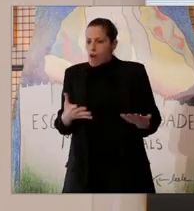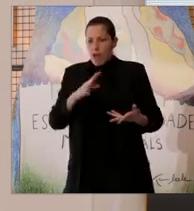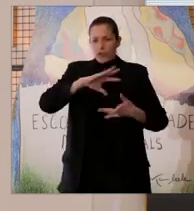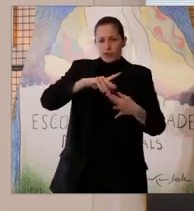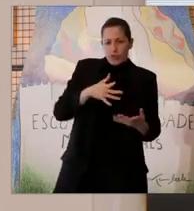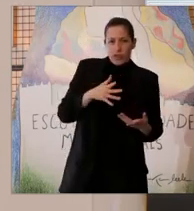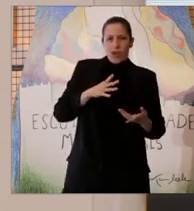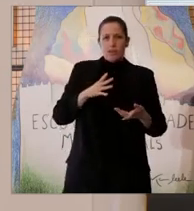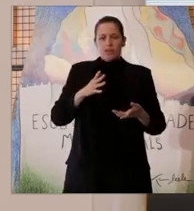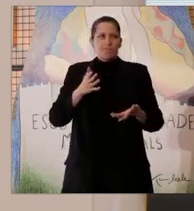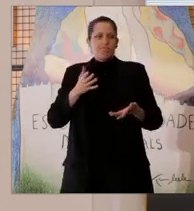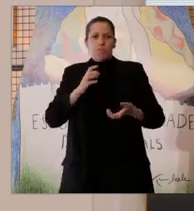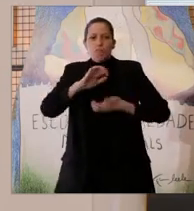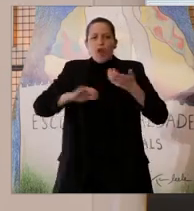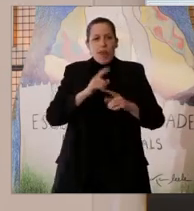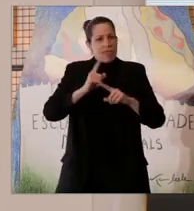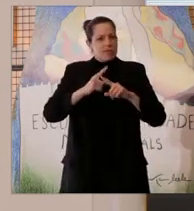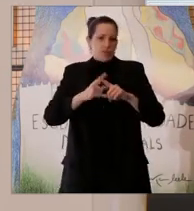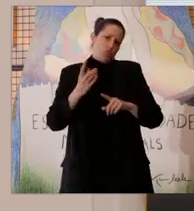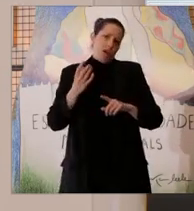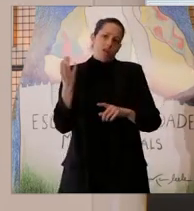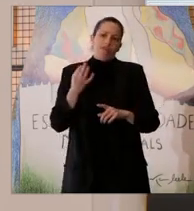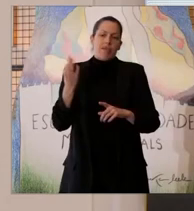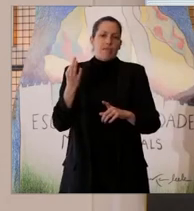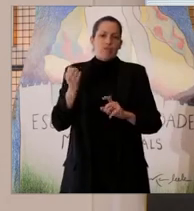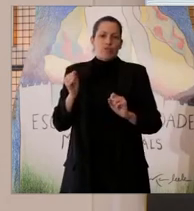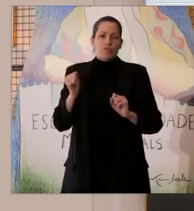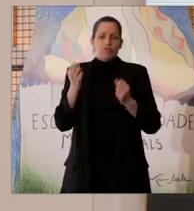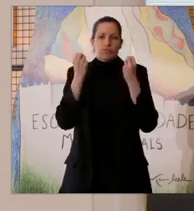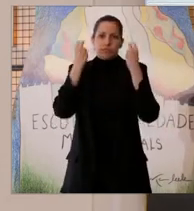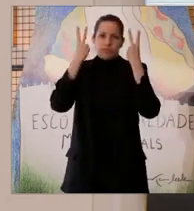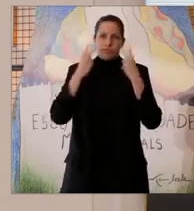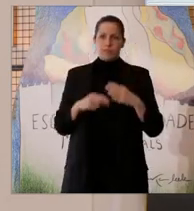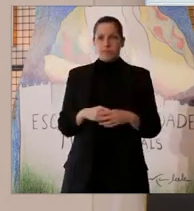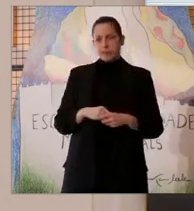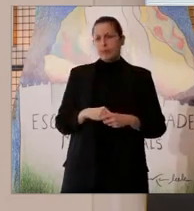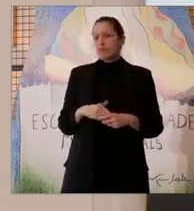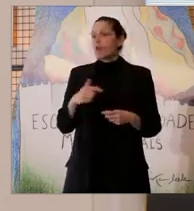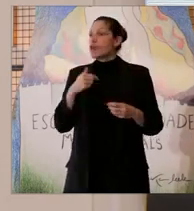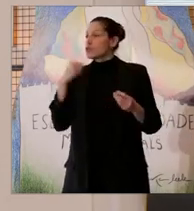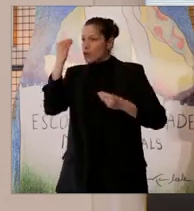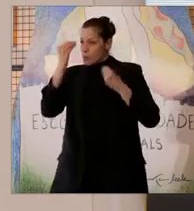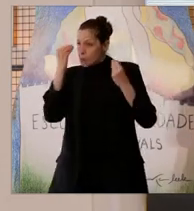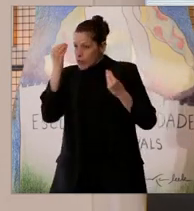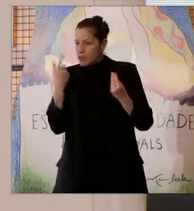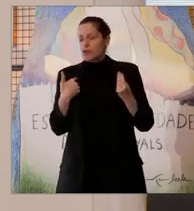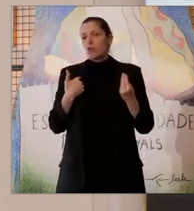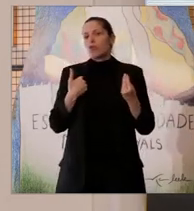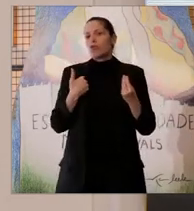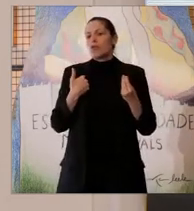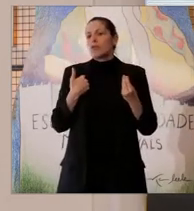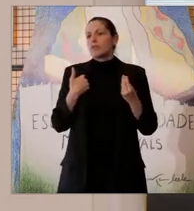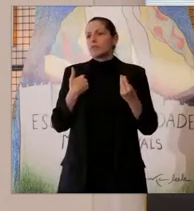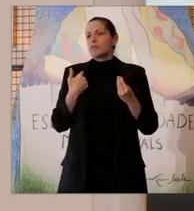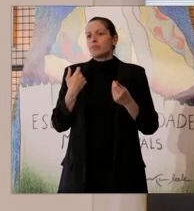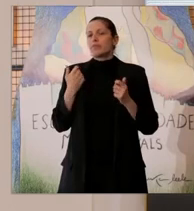es responsabilidad de los medios totalmente a mí me preguntan mucho si creo que el goteo constante de dar información sobre violencia machista